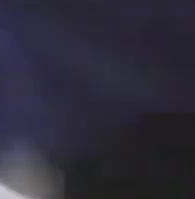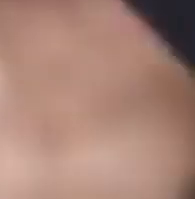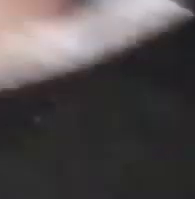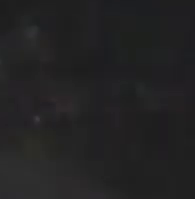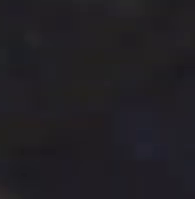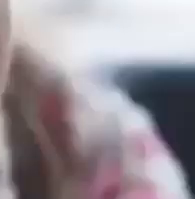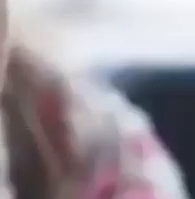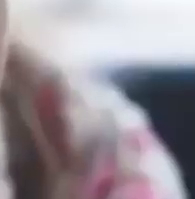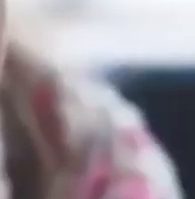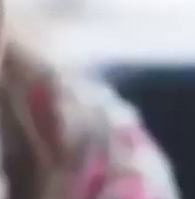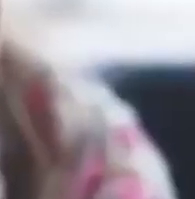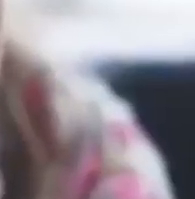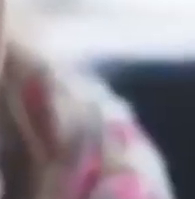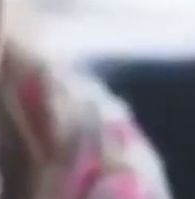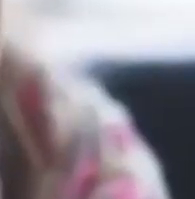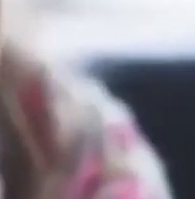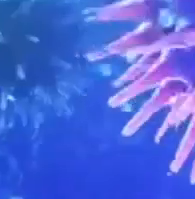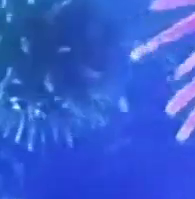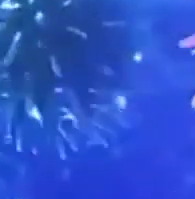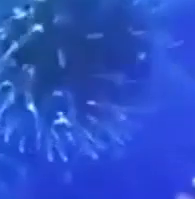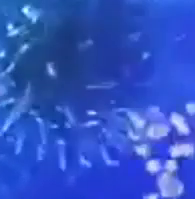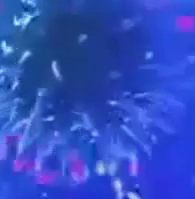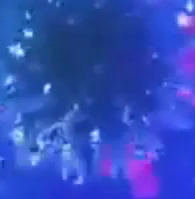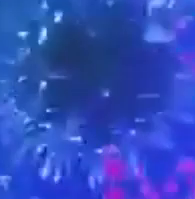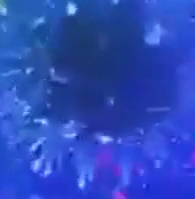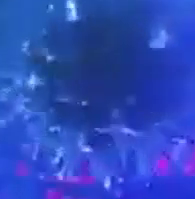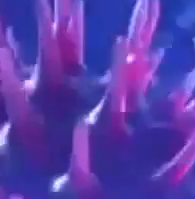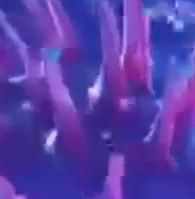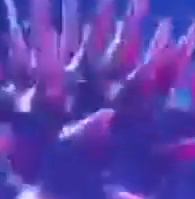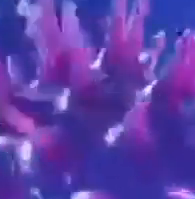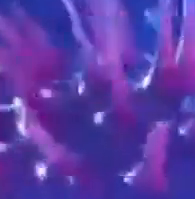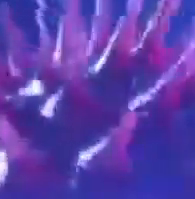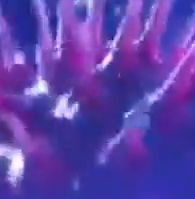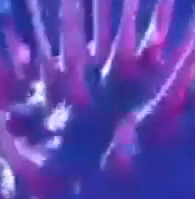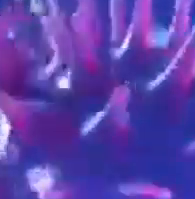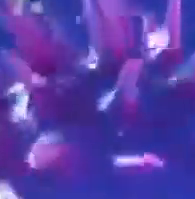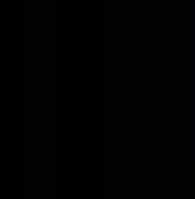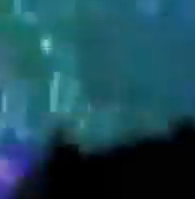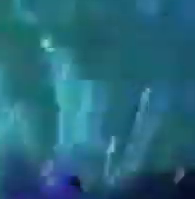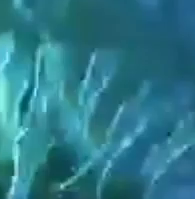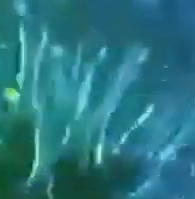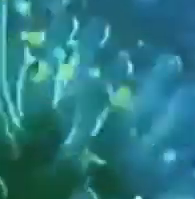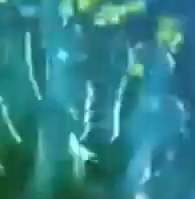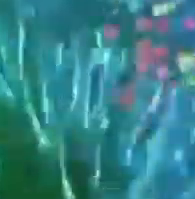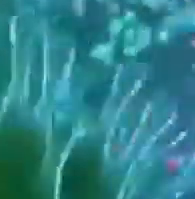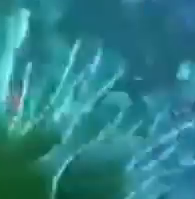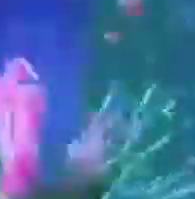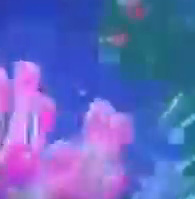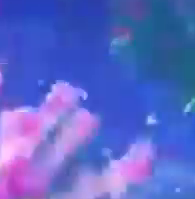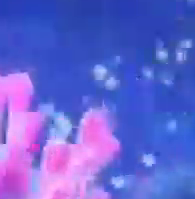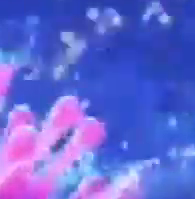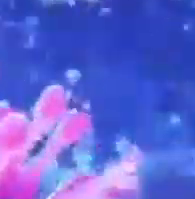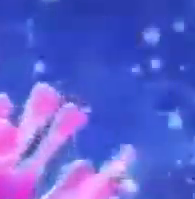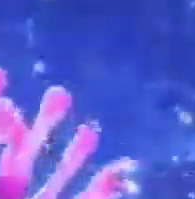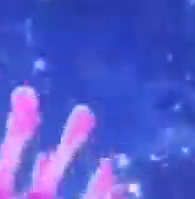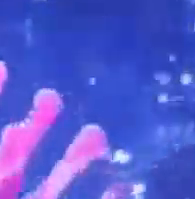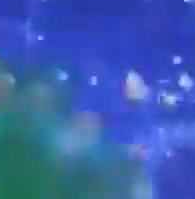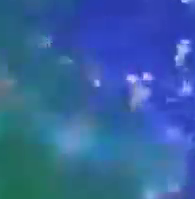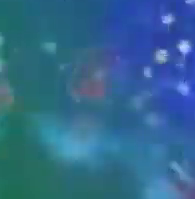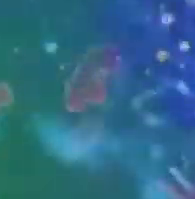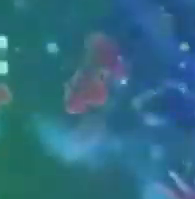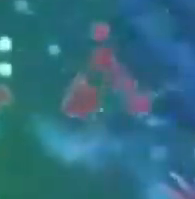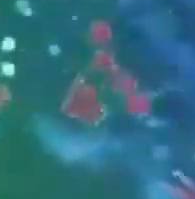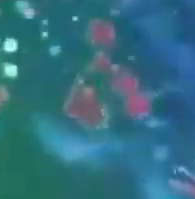casa y abstente de tener contacto cercano con él. Si ves que un adulto mayor presenta fiebre y síntomas como tos, dolor de garganta o